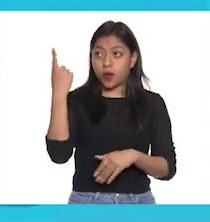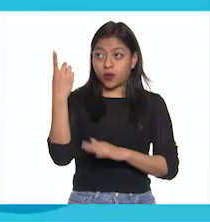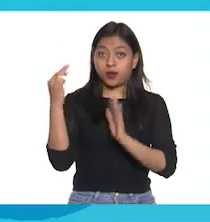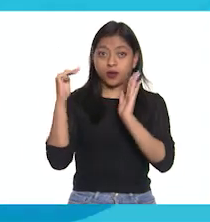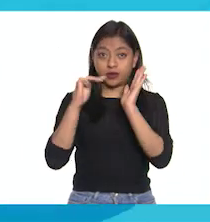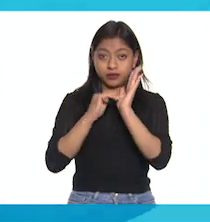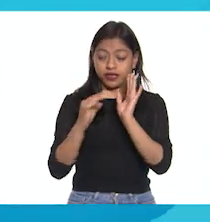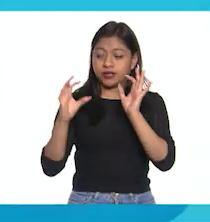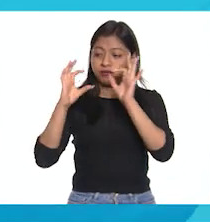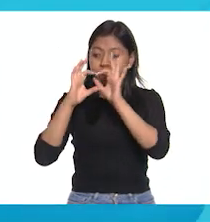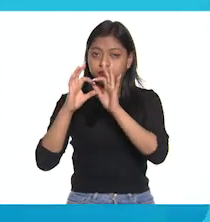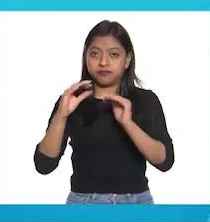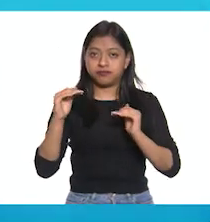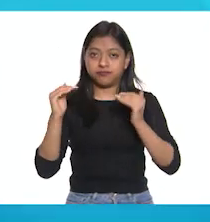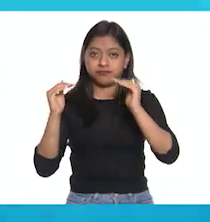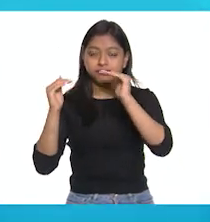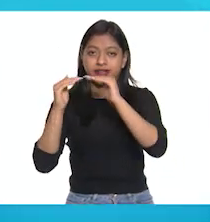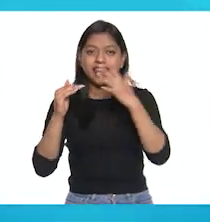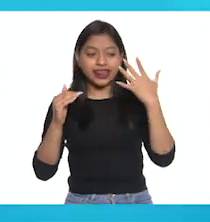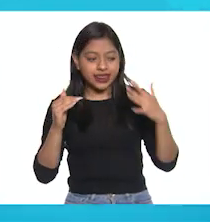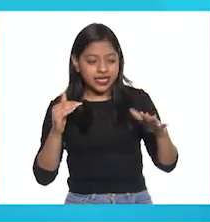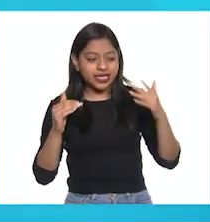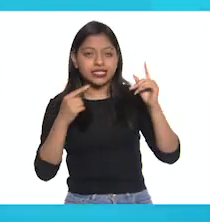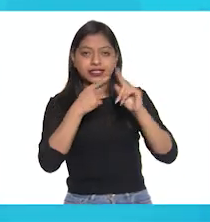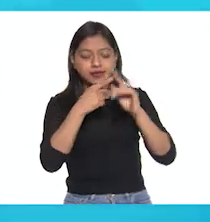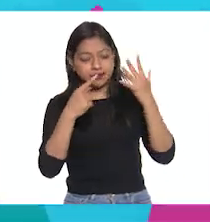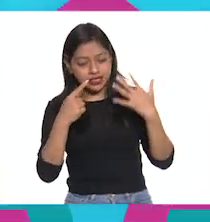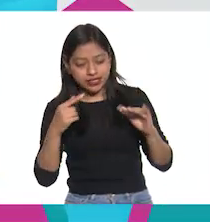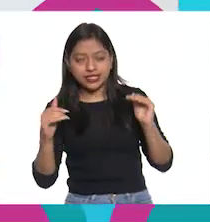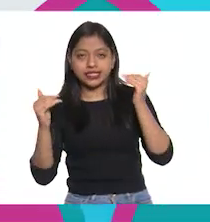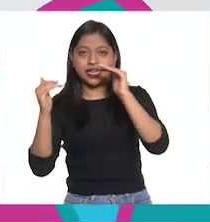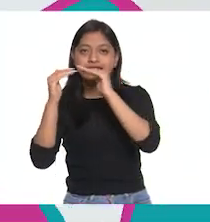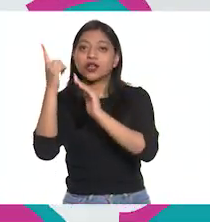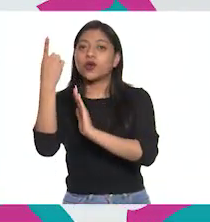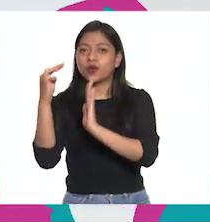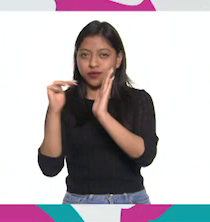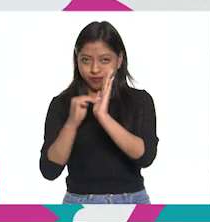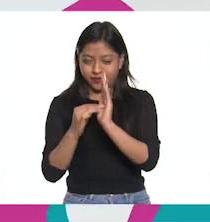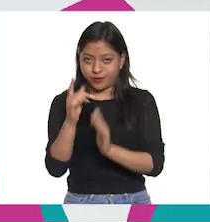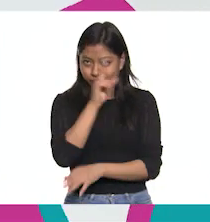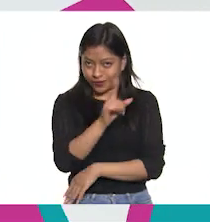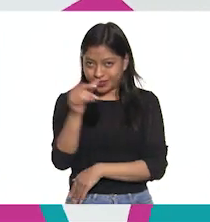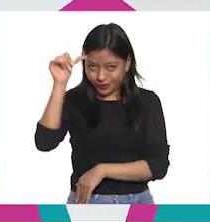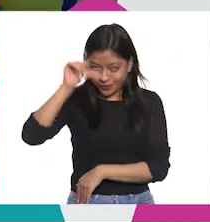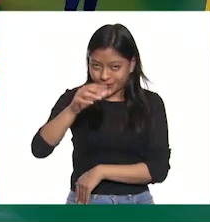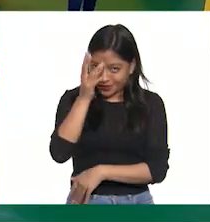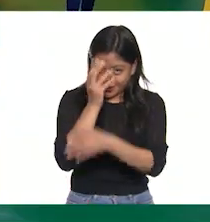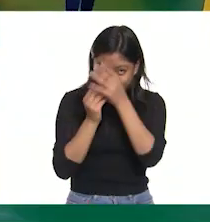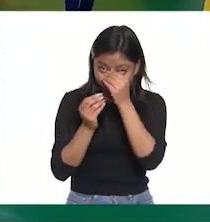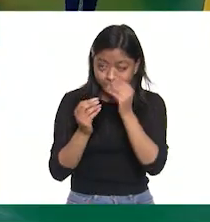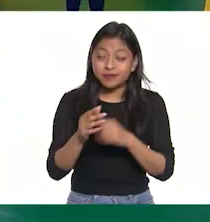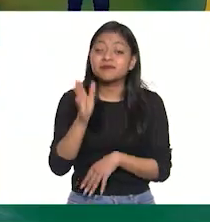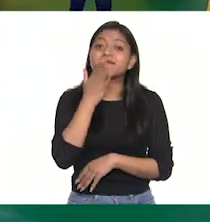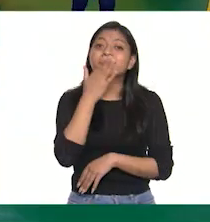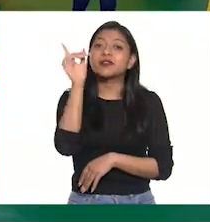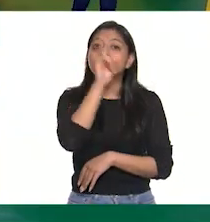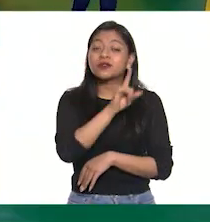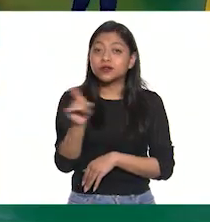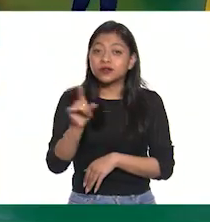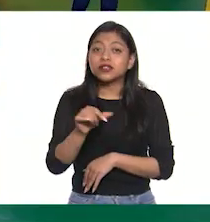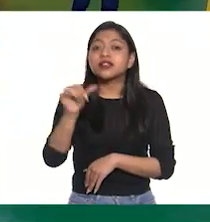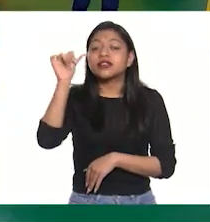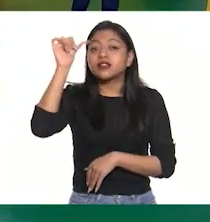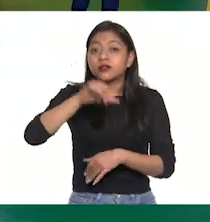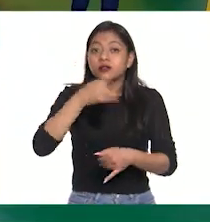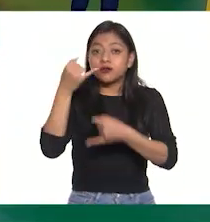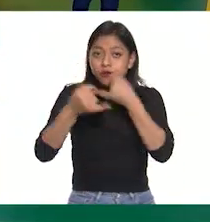que son múltiplos de 10. Suena súper interesante. Claro que sí. Y para empezar esta clase, recuerda que siempre